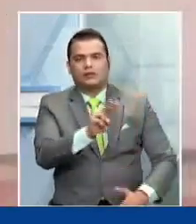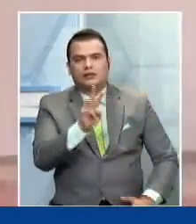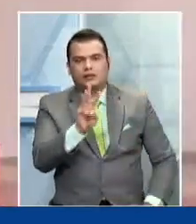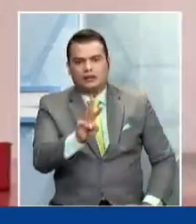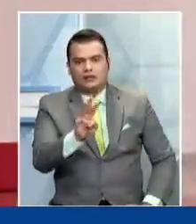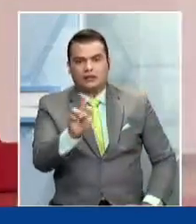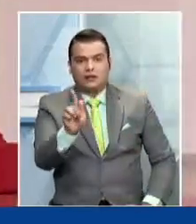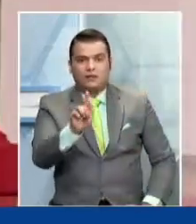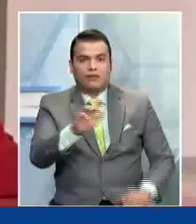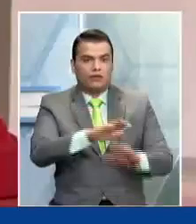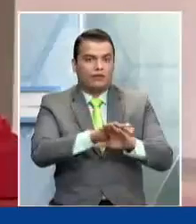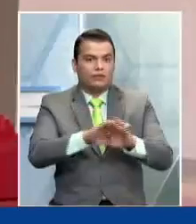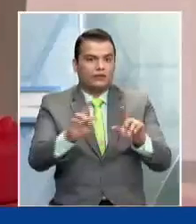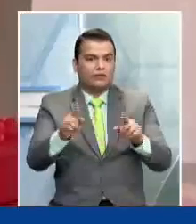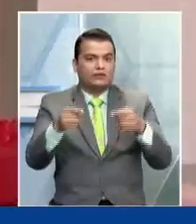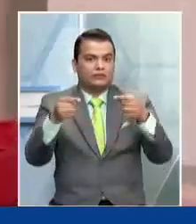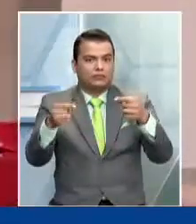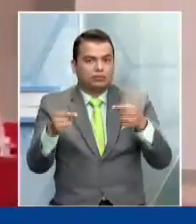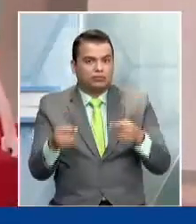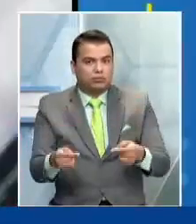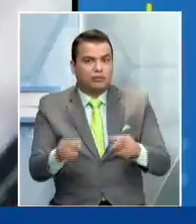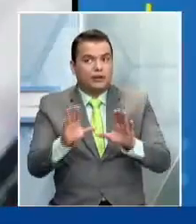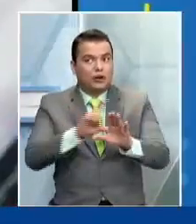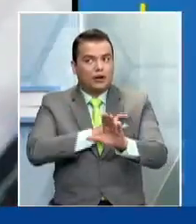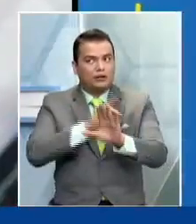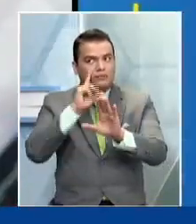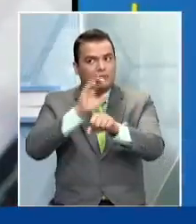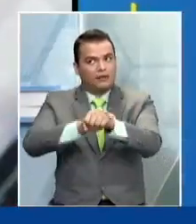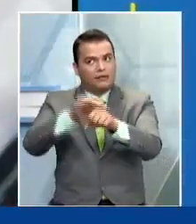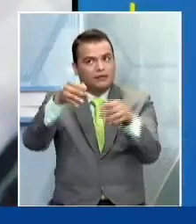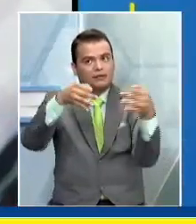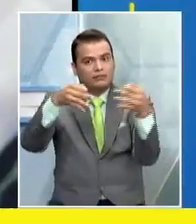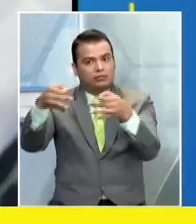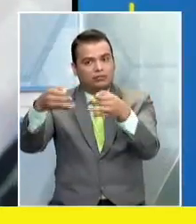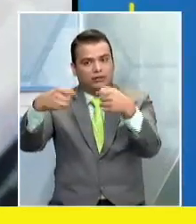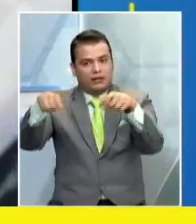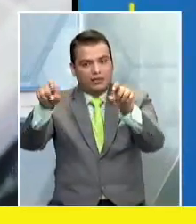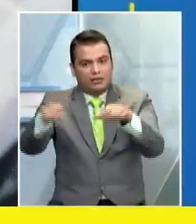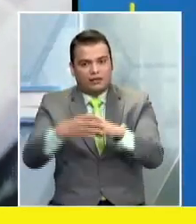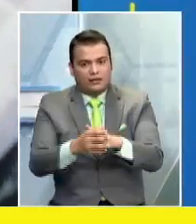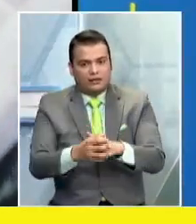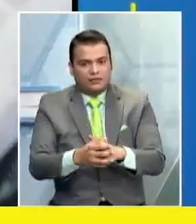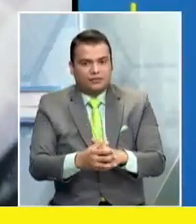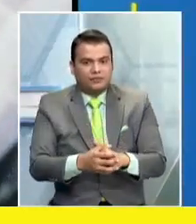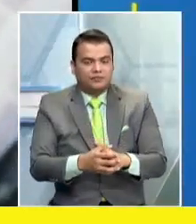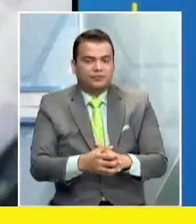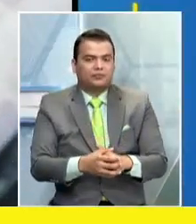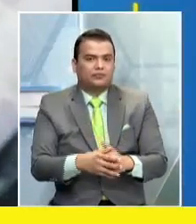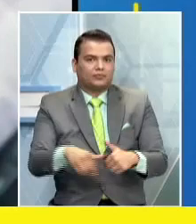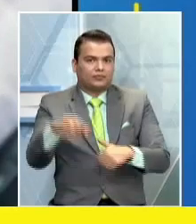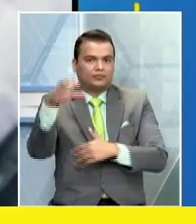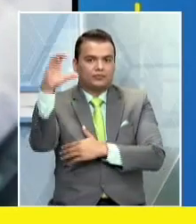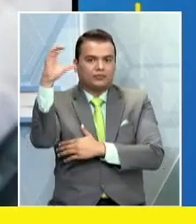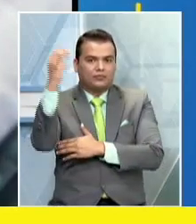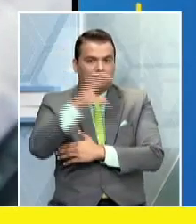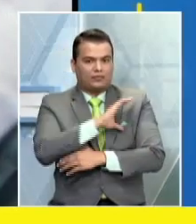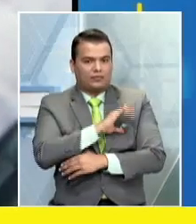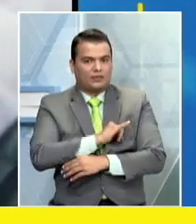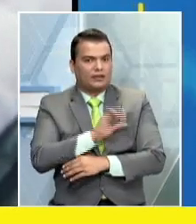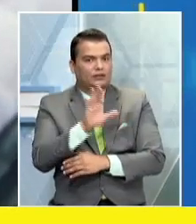que la Secretaría de Deportes de Cali solicitó aplazar. Ya que en estos momentos el país y nuestra